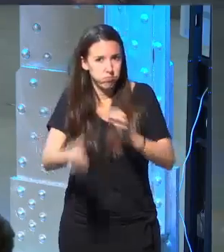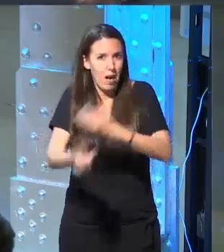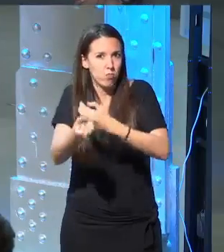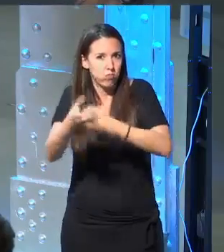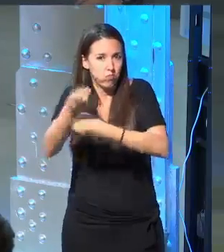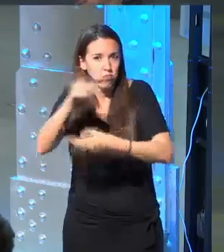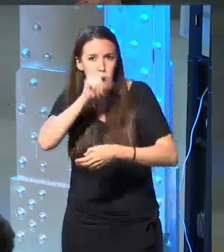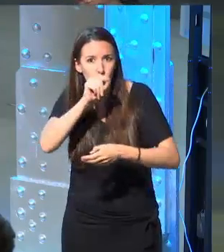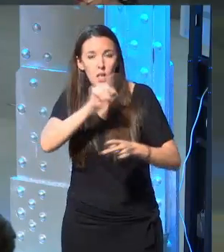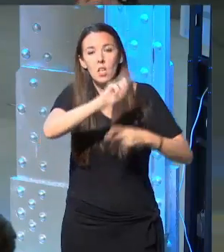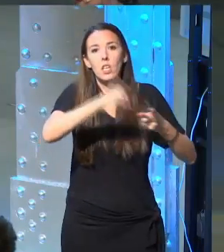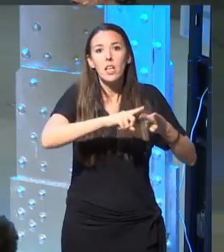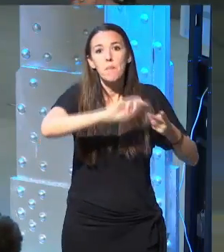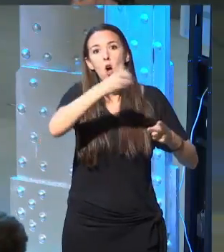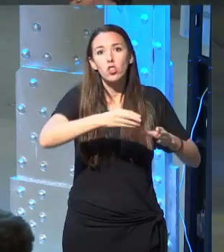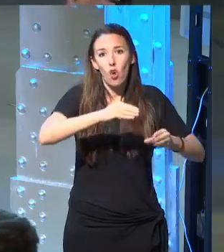cuentas del bollo,